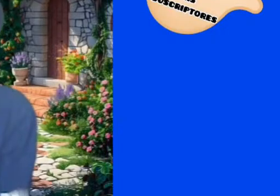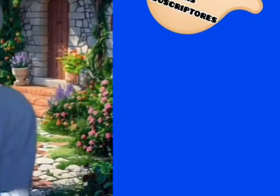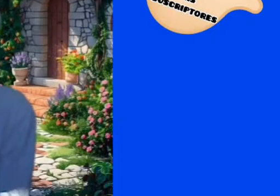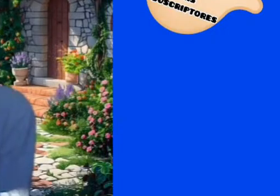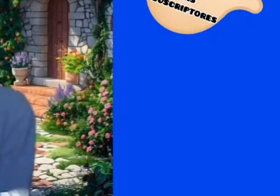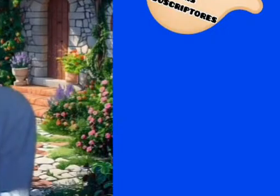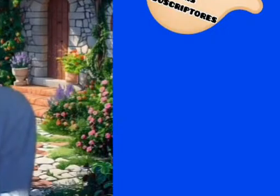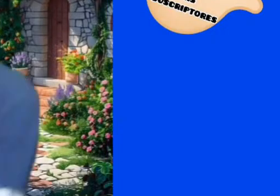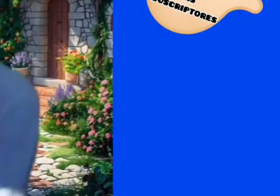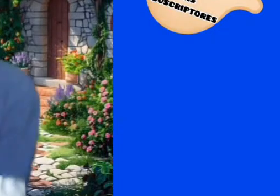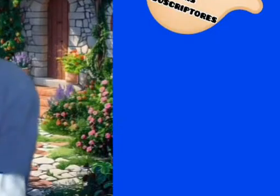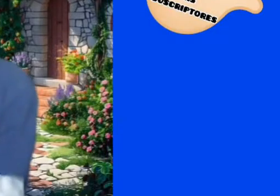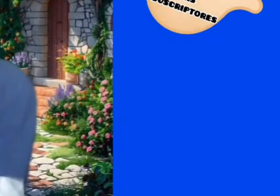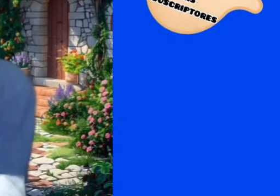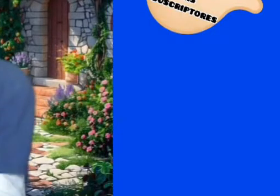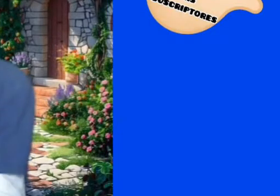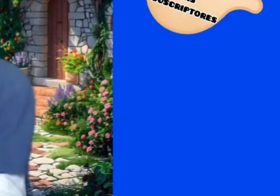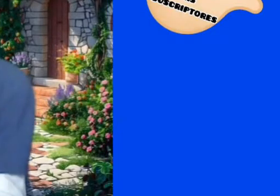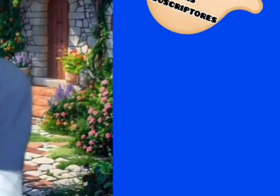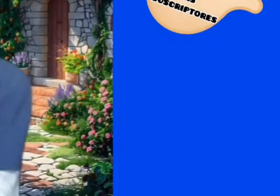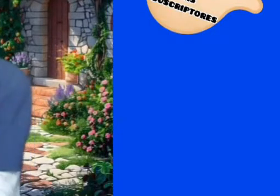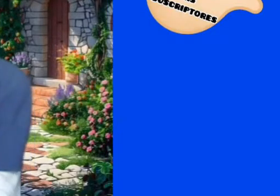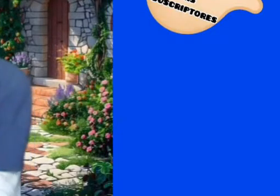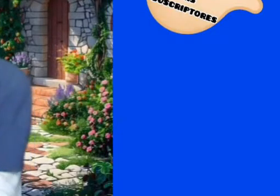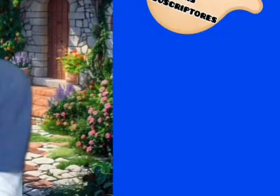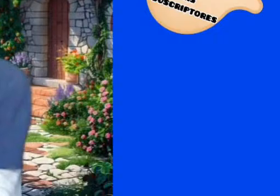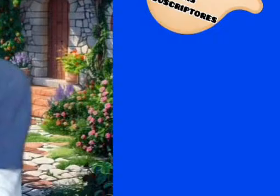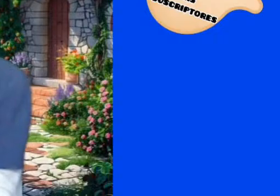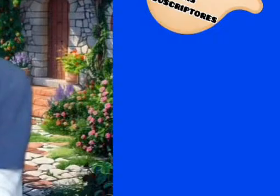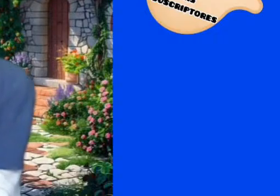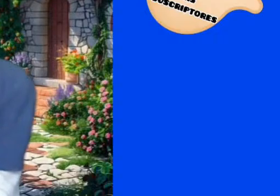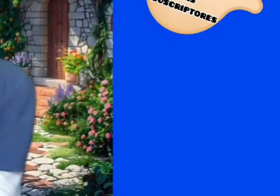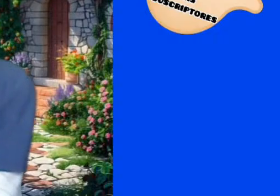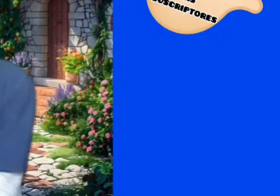con ustedes, mis grandes y buenos amigos. Bendiciones a todos.